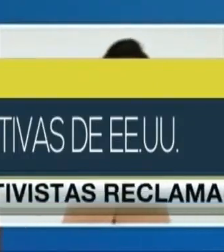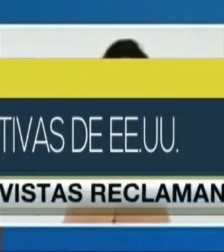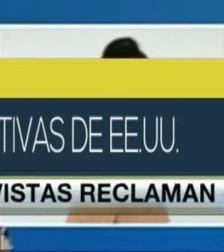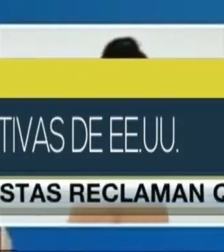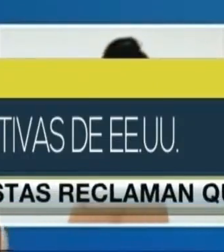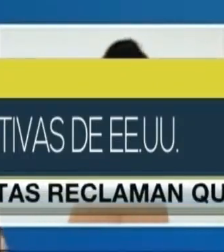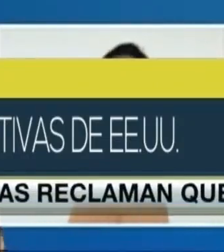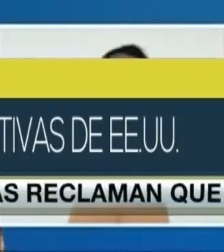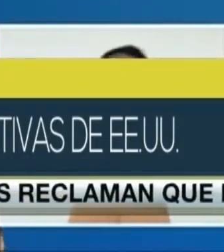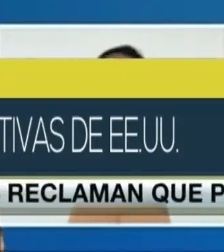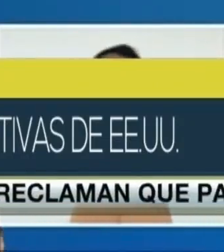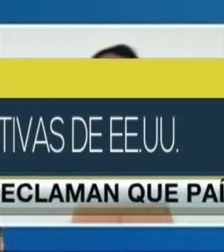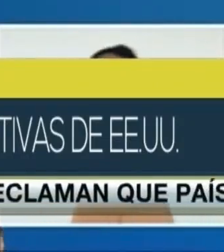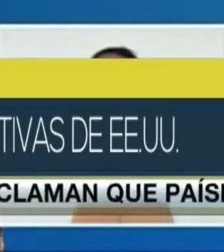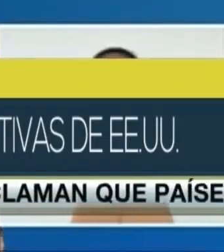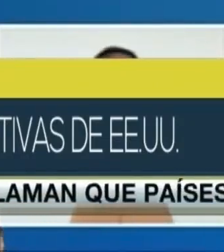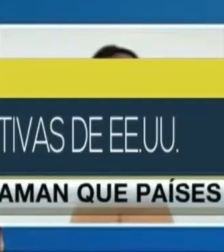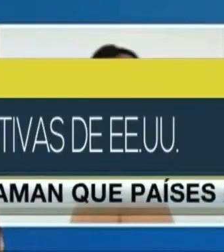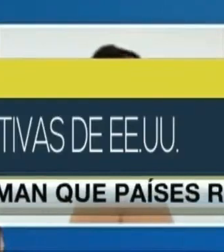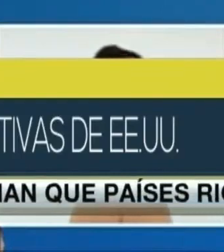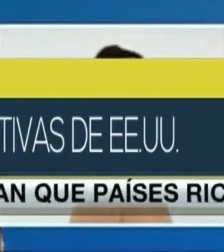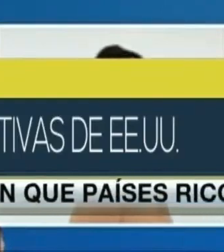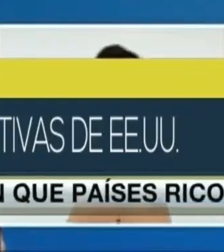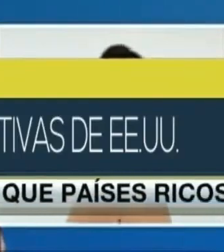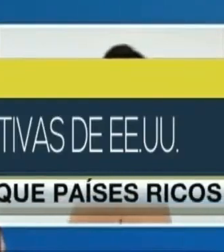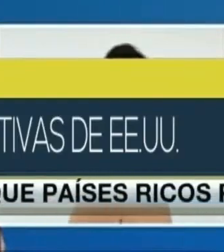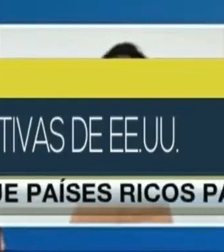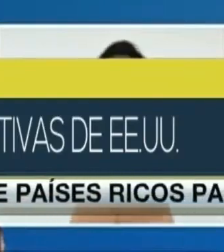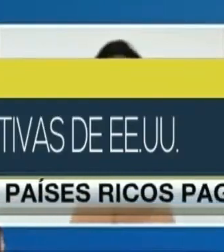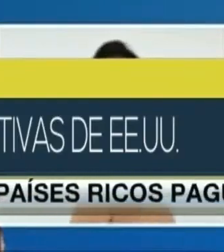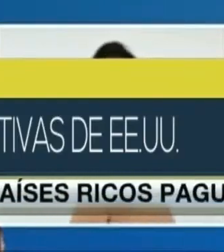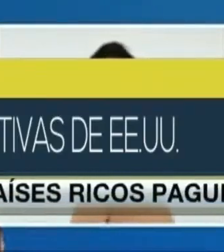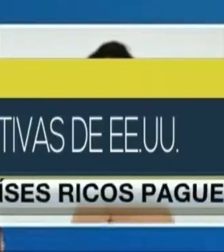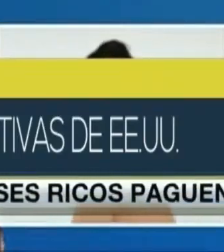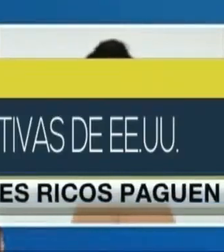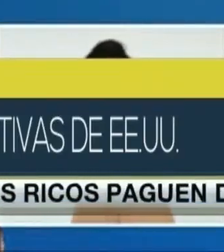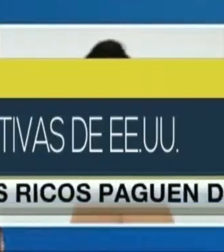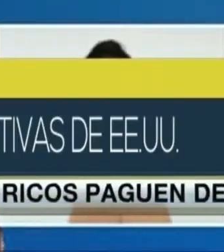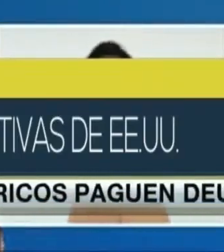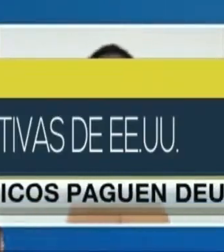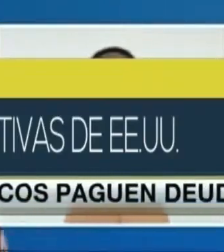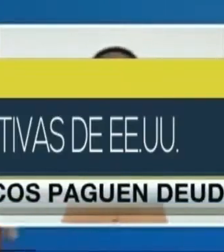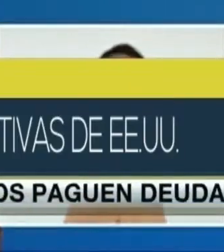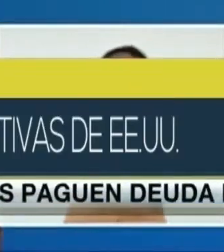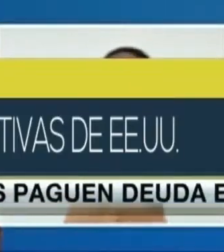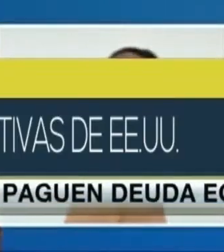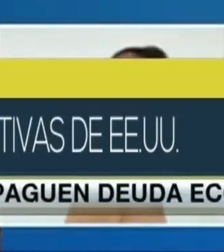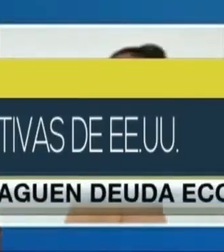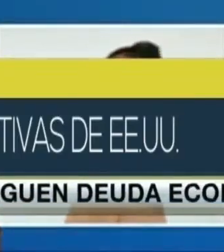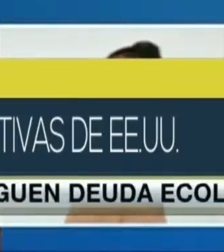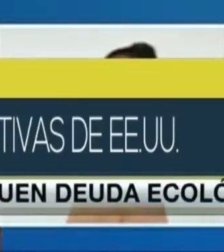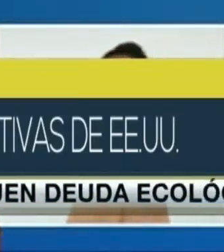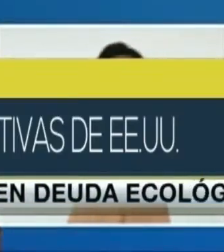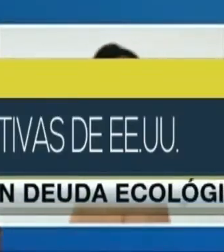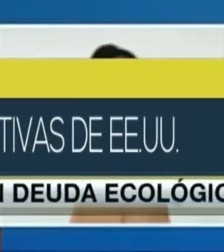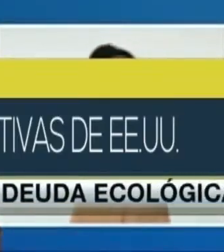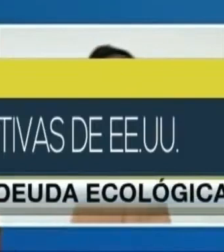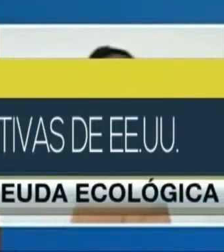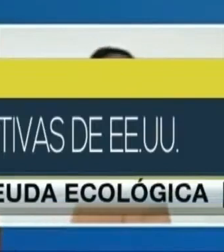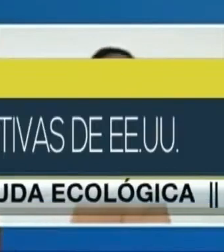producido miles y miles de asesinatos de defensores de derechos humanos, de